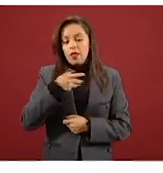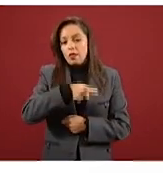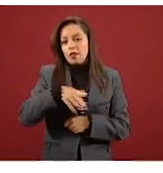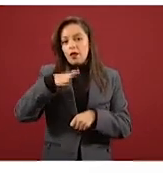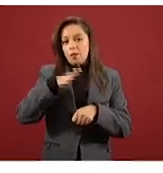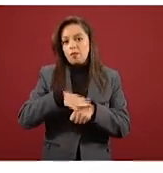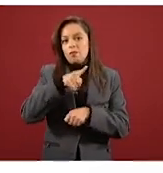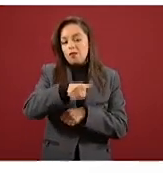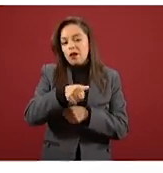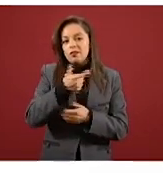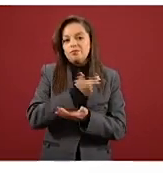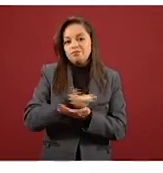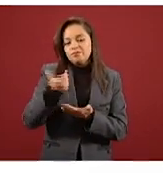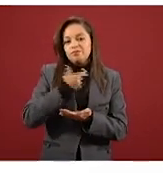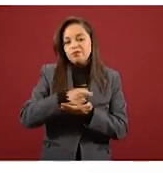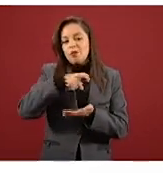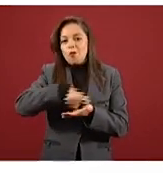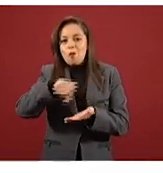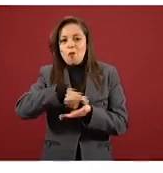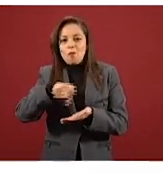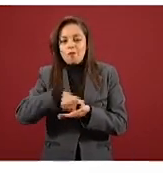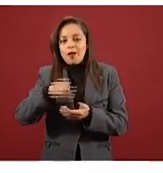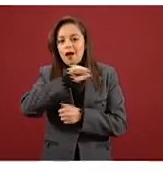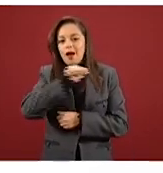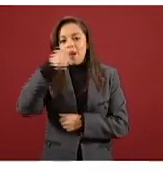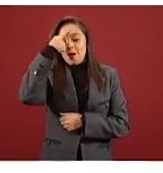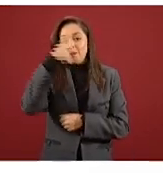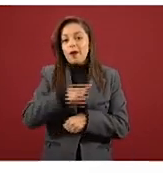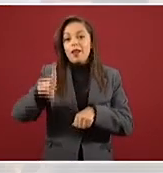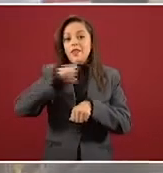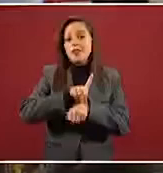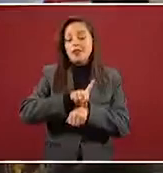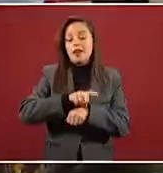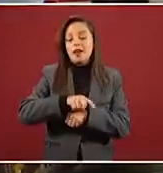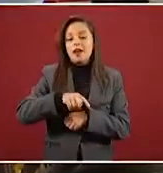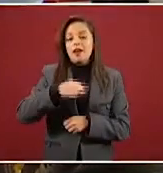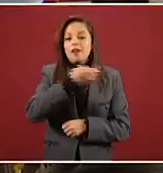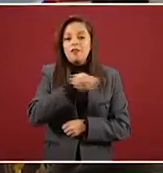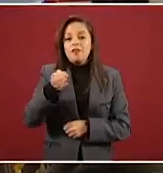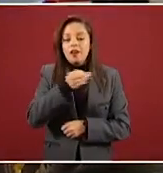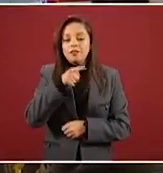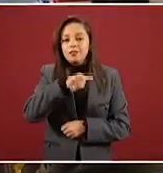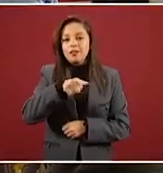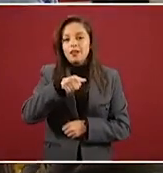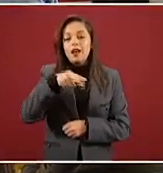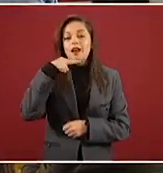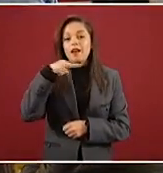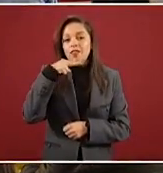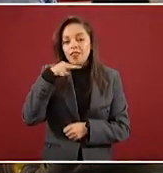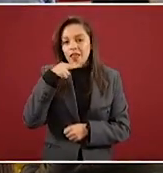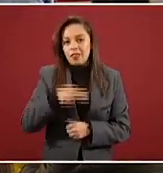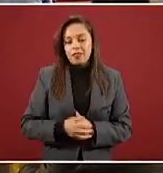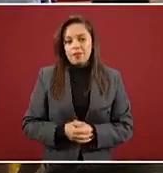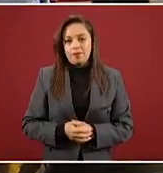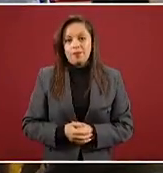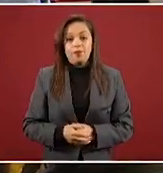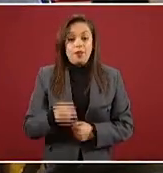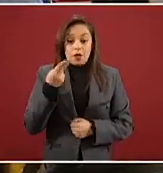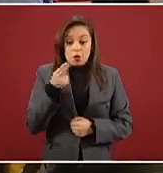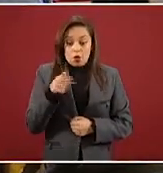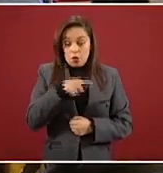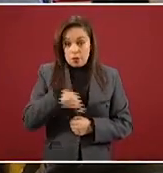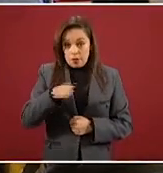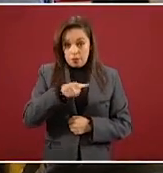previo a las fiestas decembrinas. Aquí la secretaria Graciela no me deja mentir que en noviembre, pues muchas veces las